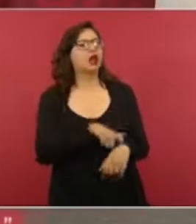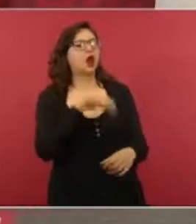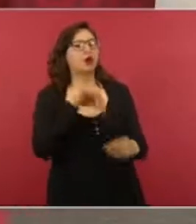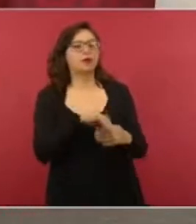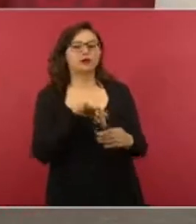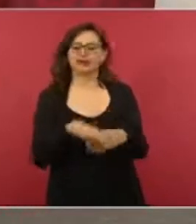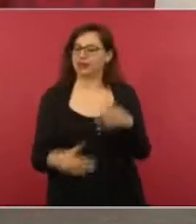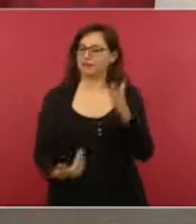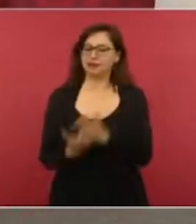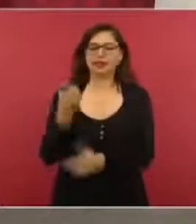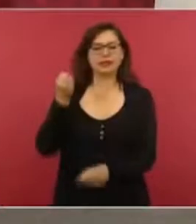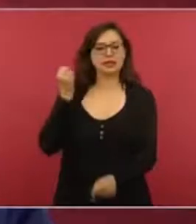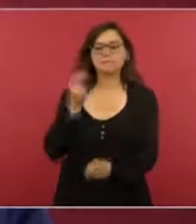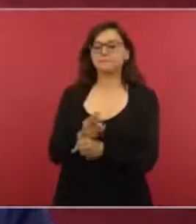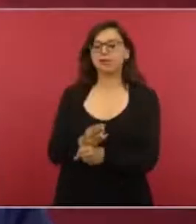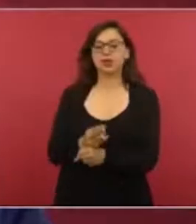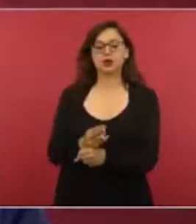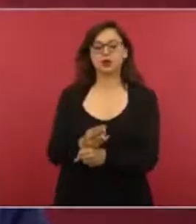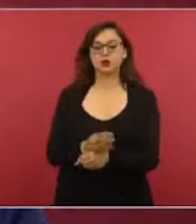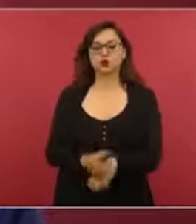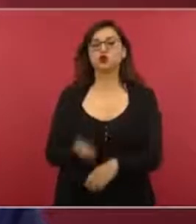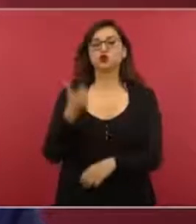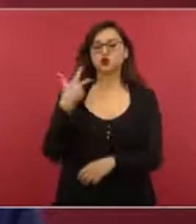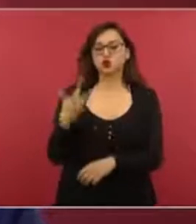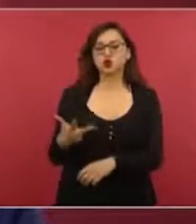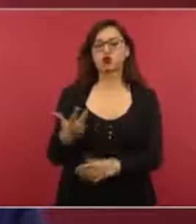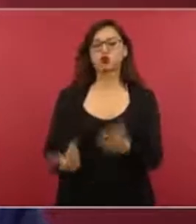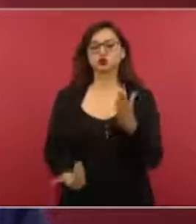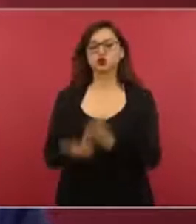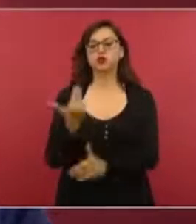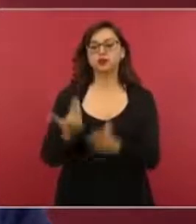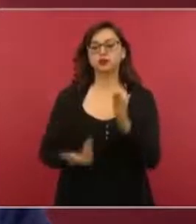muy temprano, a las 8,